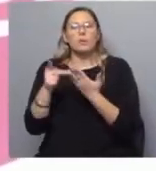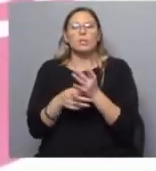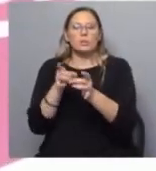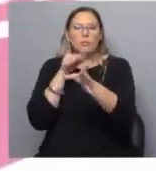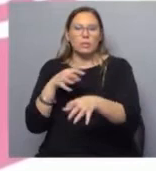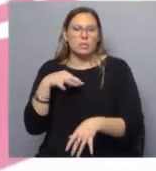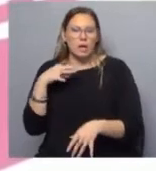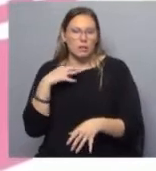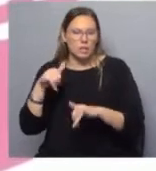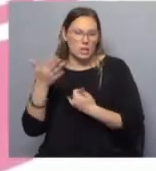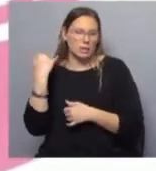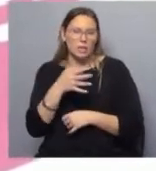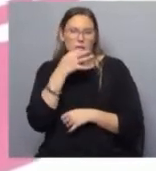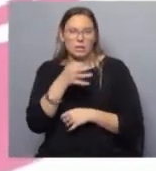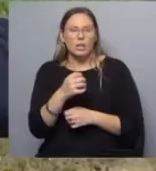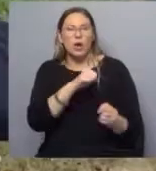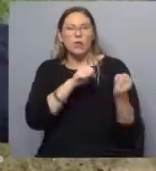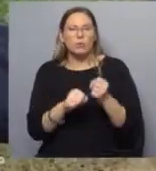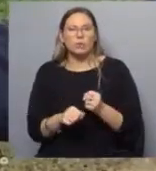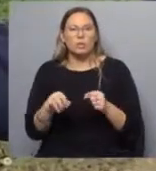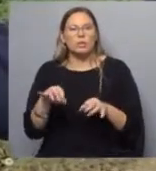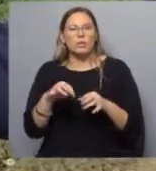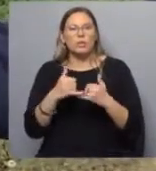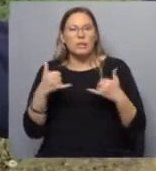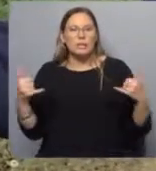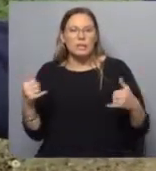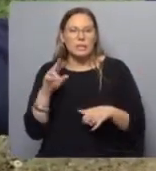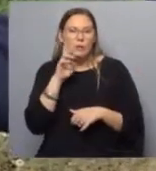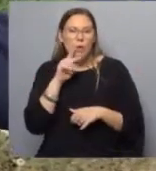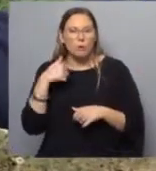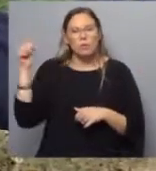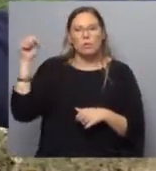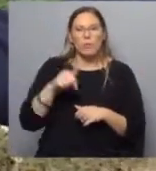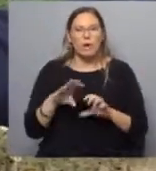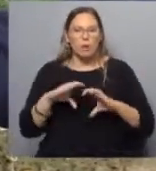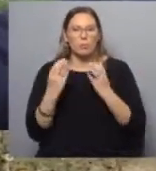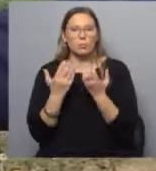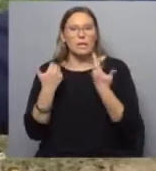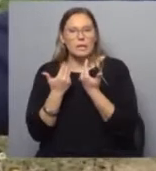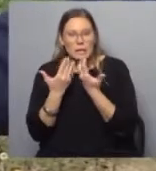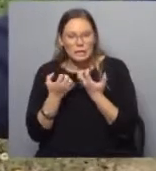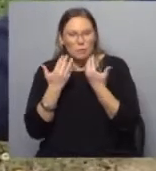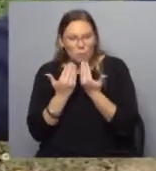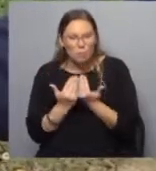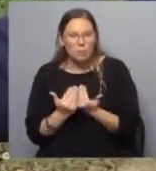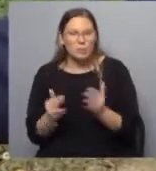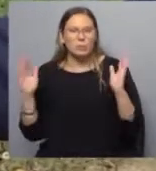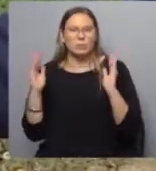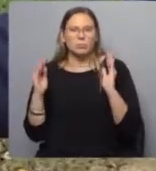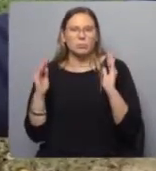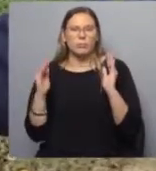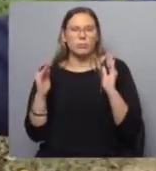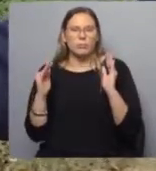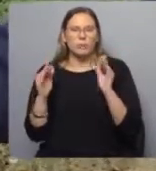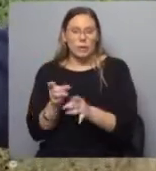en los medios se ha nombrado, con la Fundación Hilo Rosa, que apenas venga yo del Mundial queremos ponerlo en funcionamiento, porque